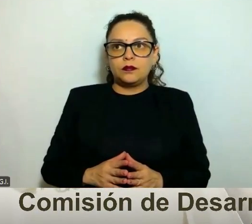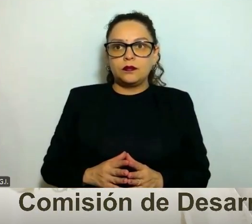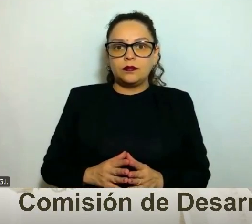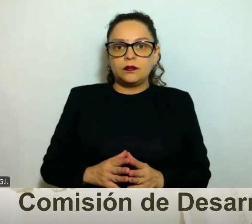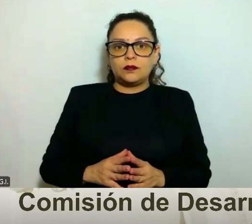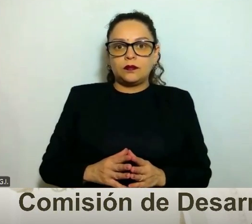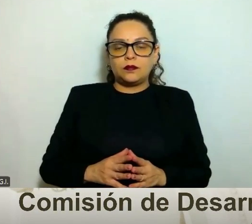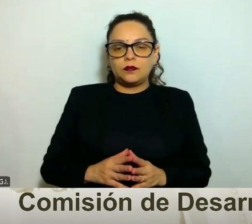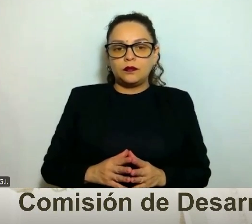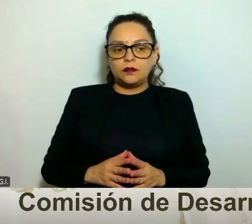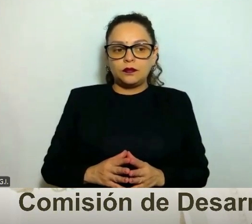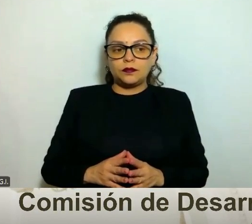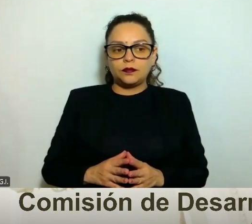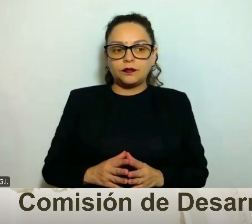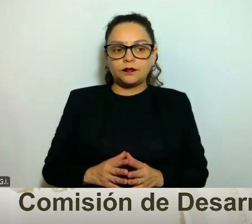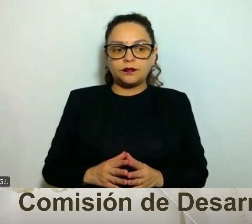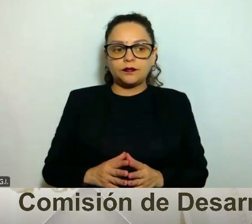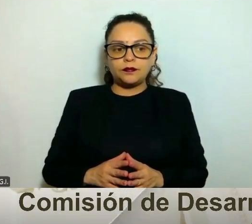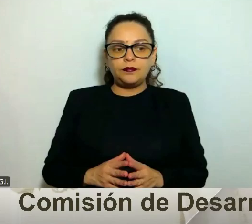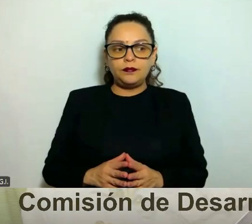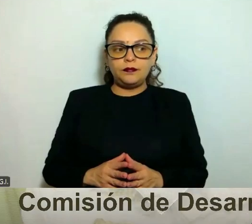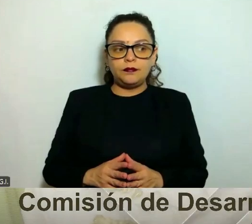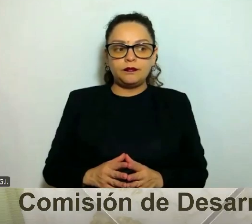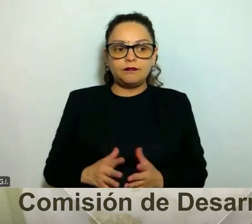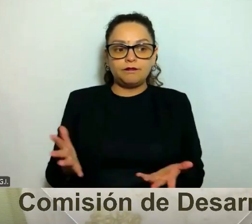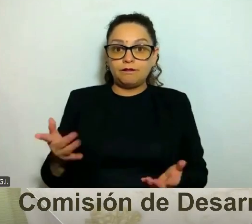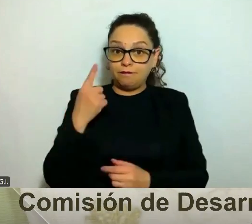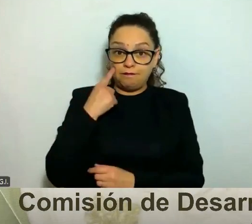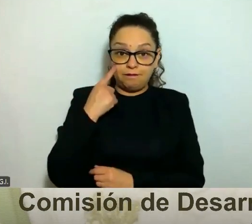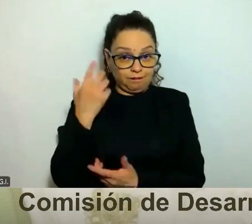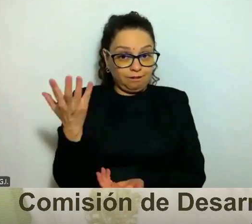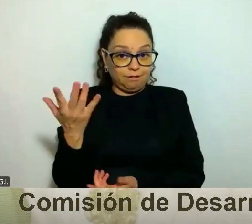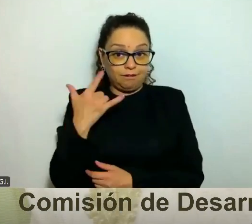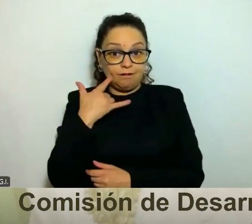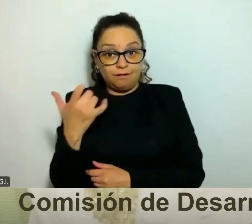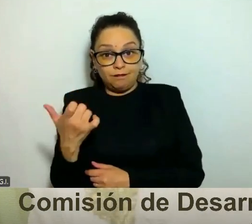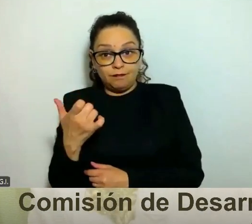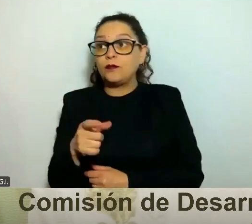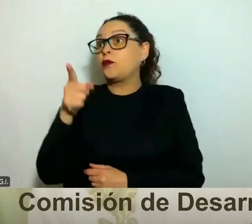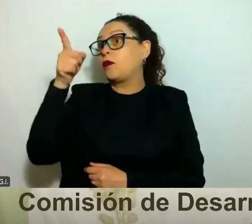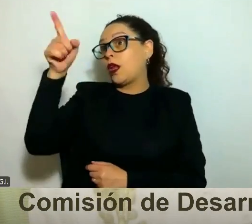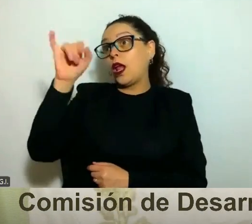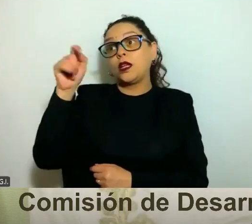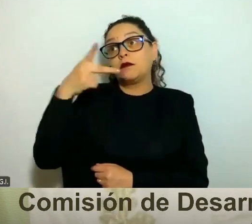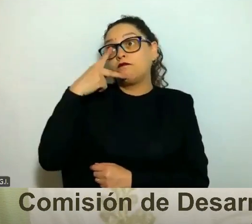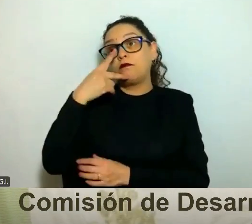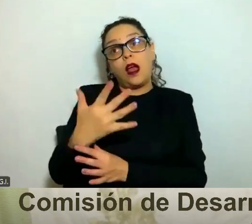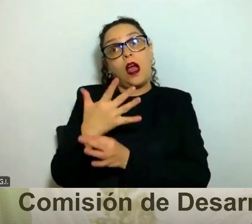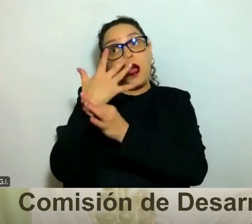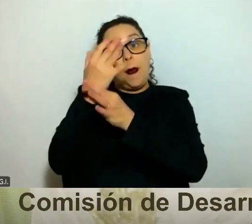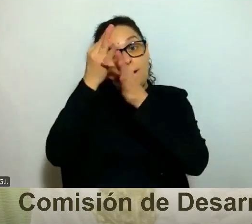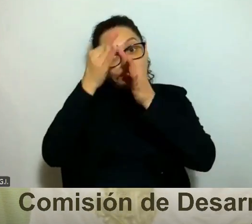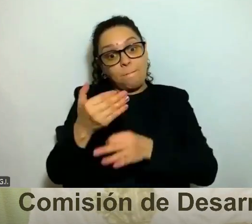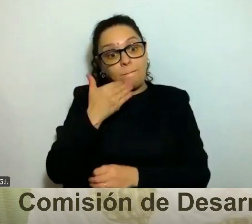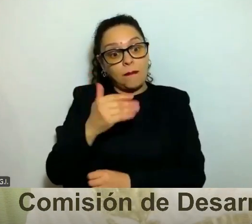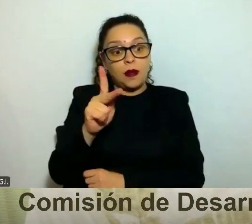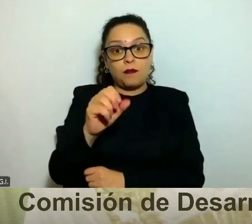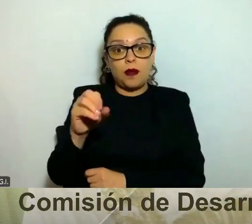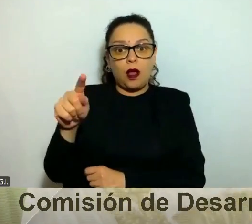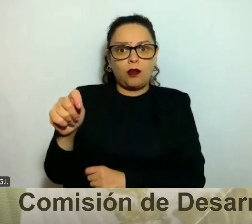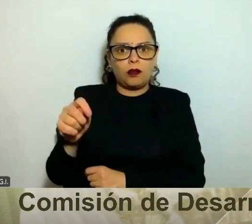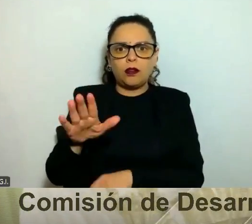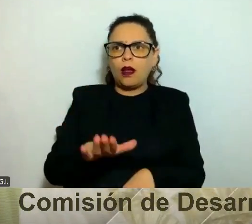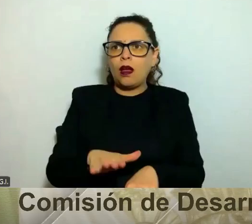pues, fíjese cómo en ocasiones lo tomamos como el gran referente, la Procuraduría Ambiental, y en esta decidimos